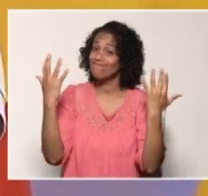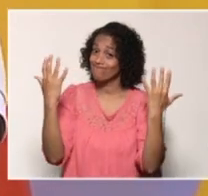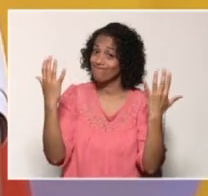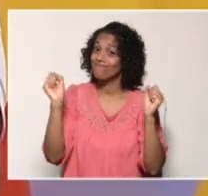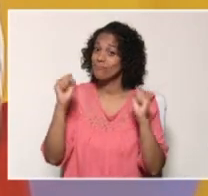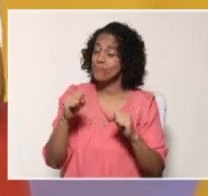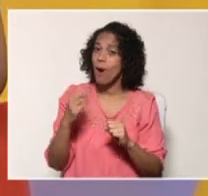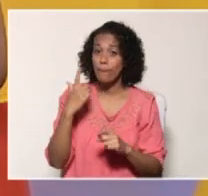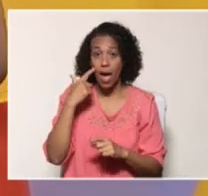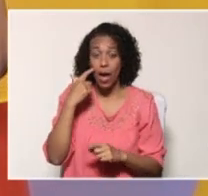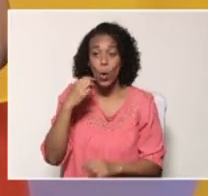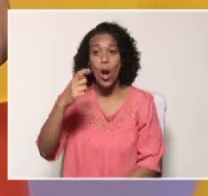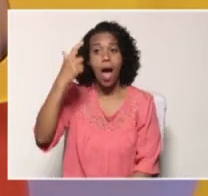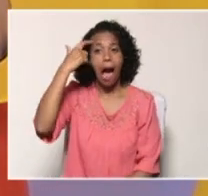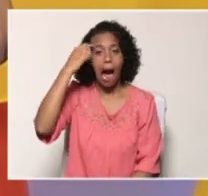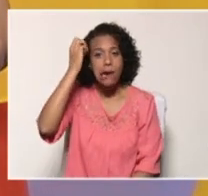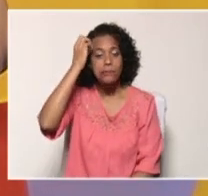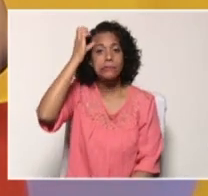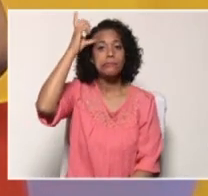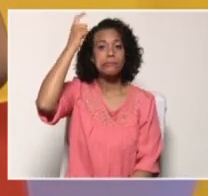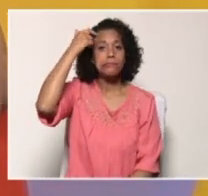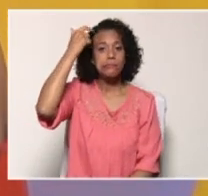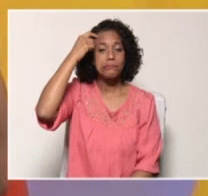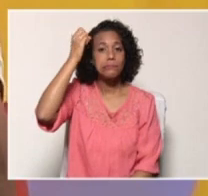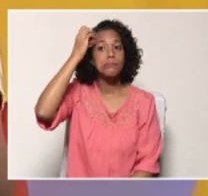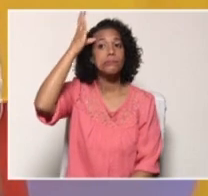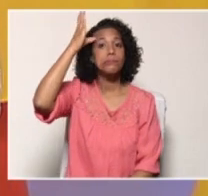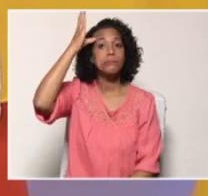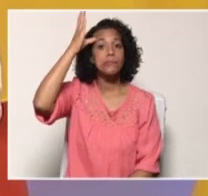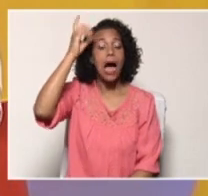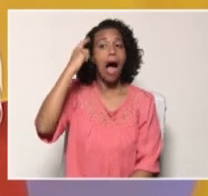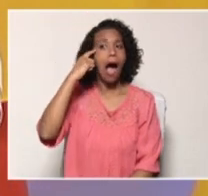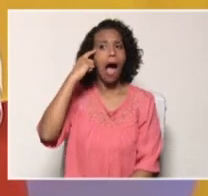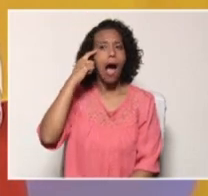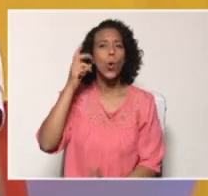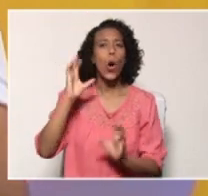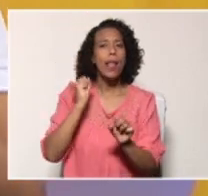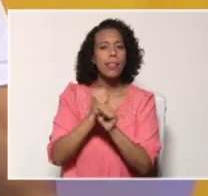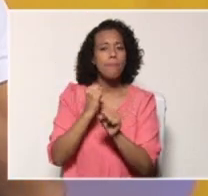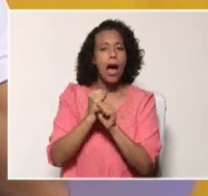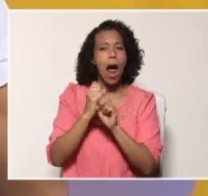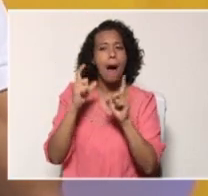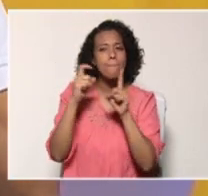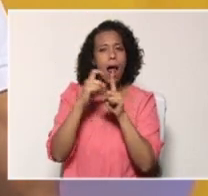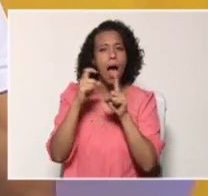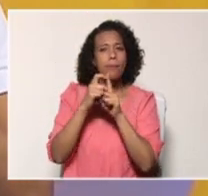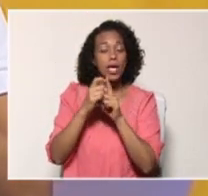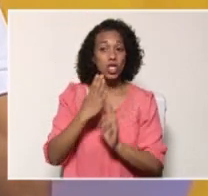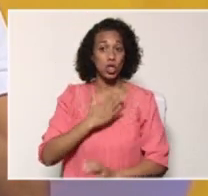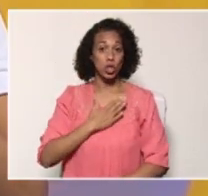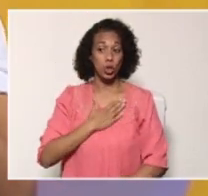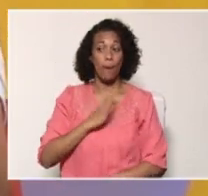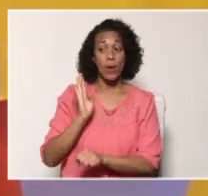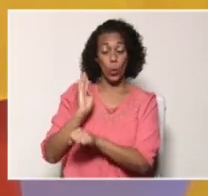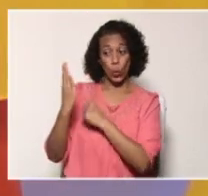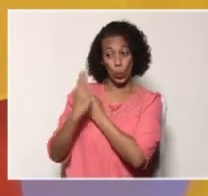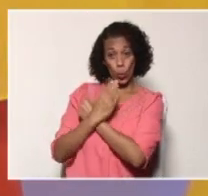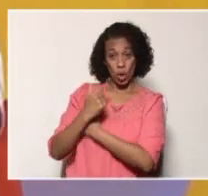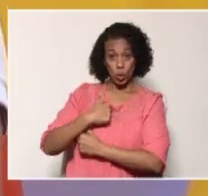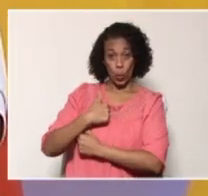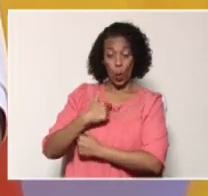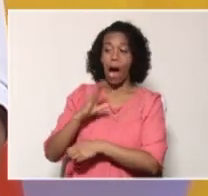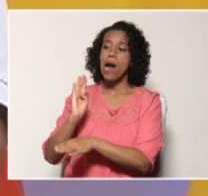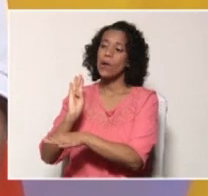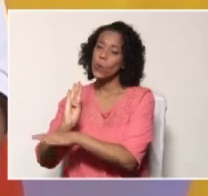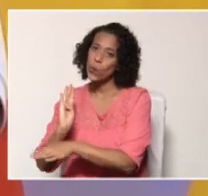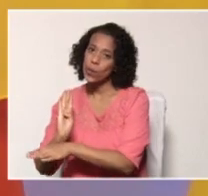las manos, pero también tiene que ver con la conciencia y con el lema que hemos estado trabajando. Si yo me cuido, te